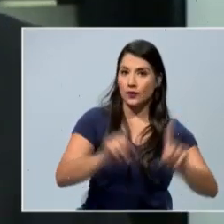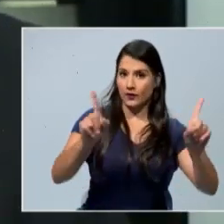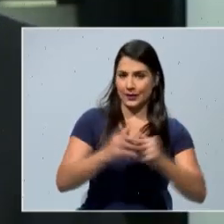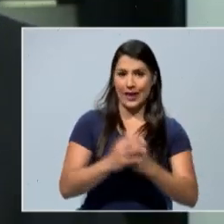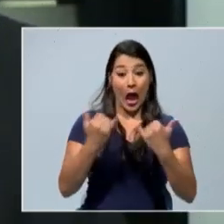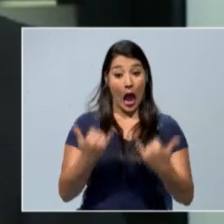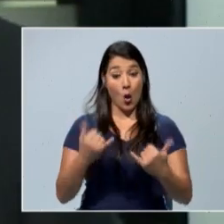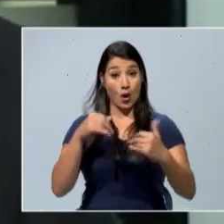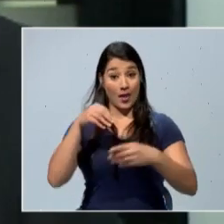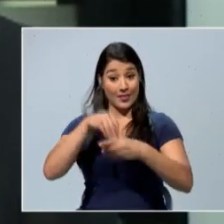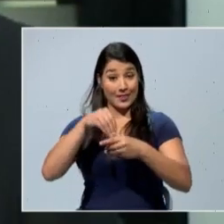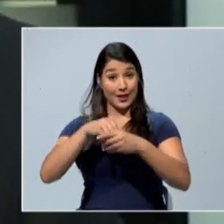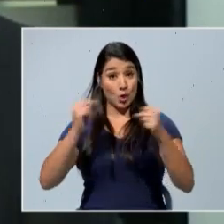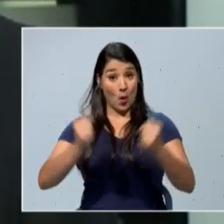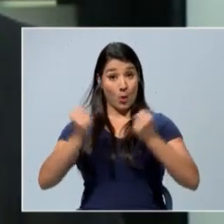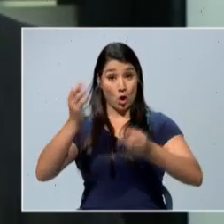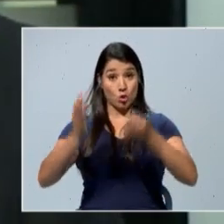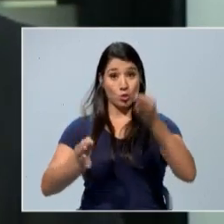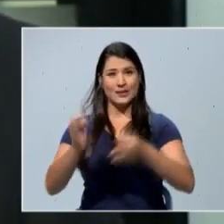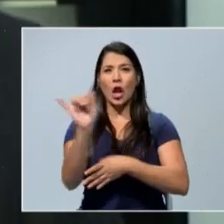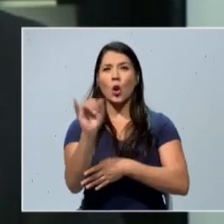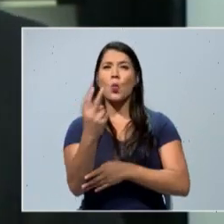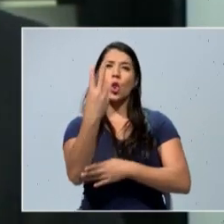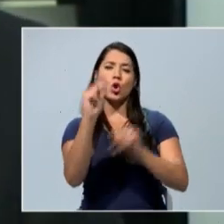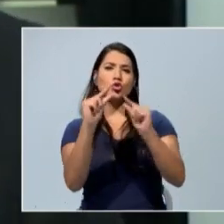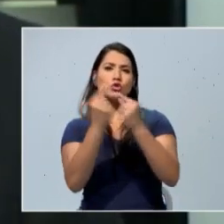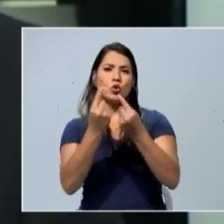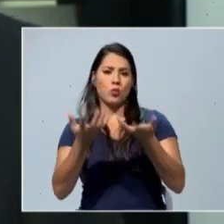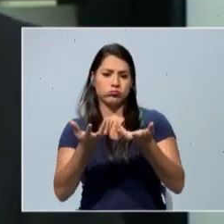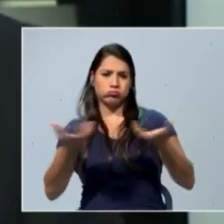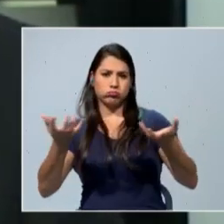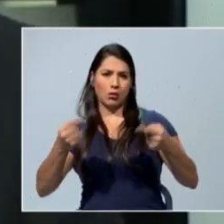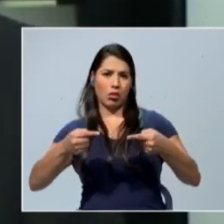Poder Judicial que pelean constantemente y nos